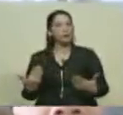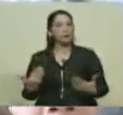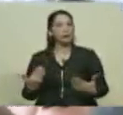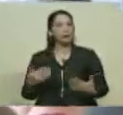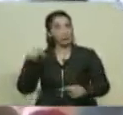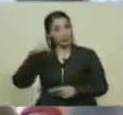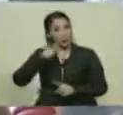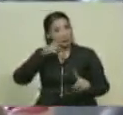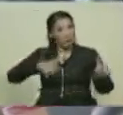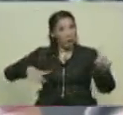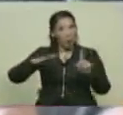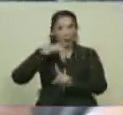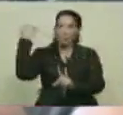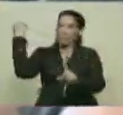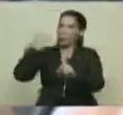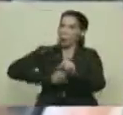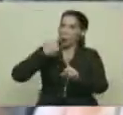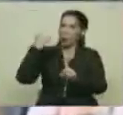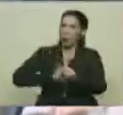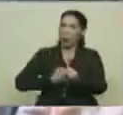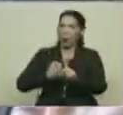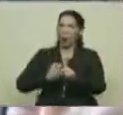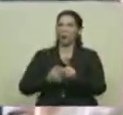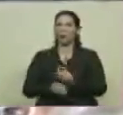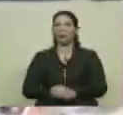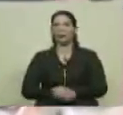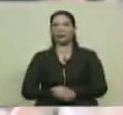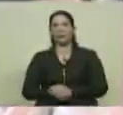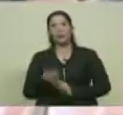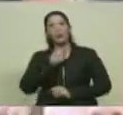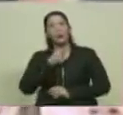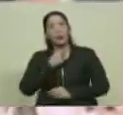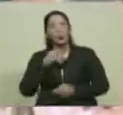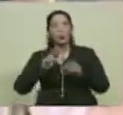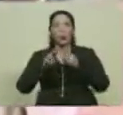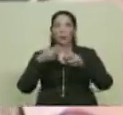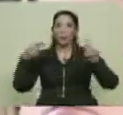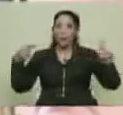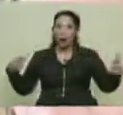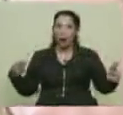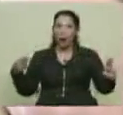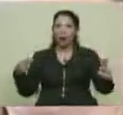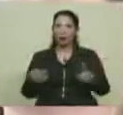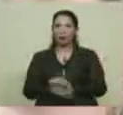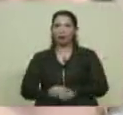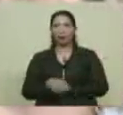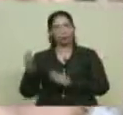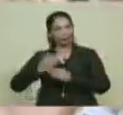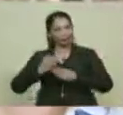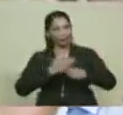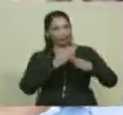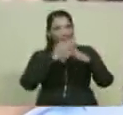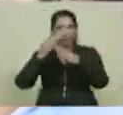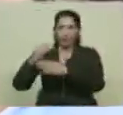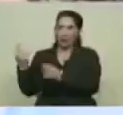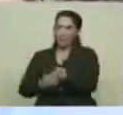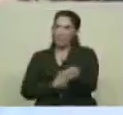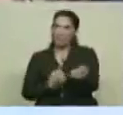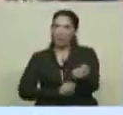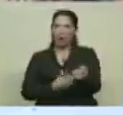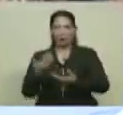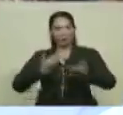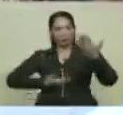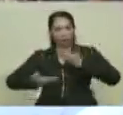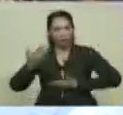este pueblo sea luchador, combativo, este pueblo le gusta la paz, este pueblo le gusta compartir como hermanos, este pueblo es